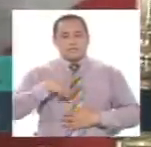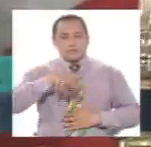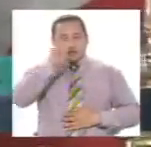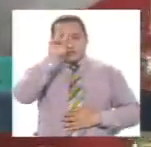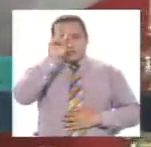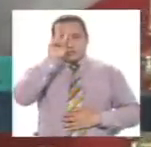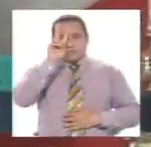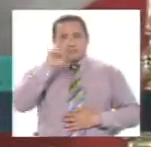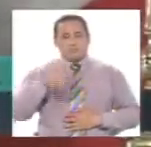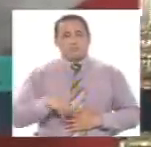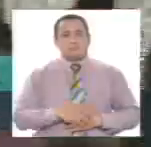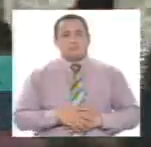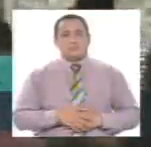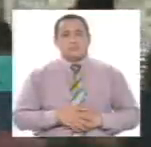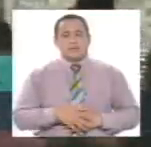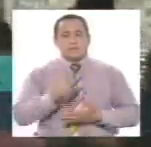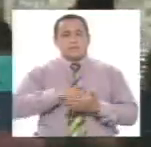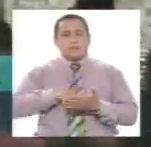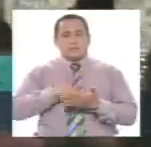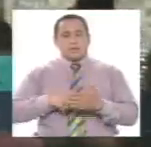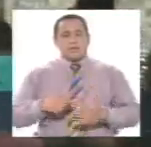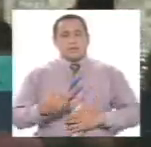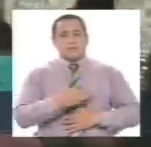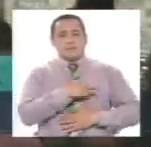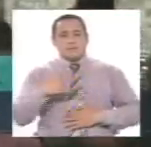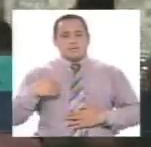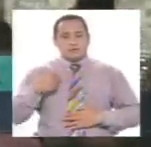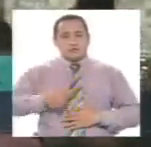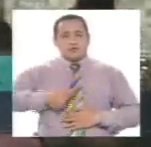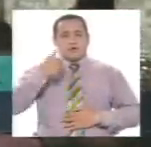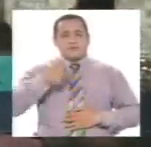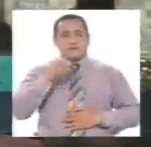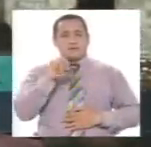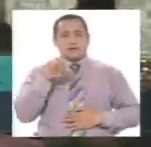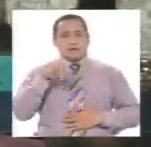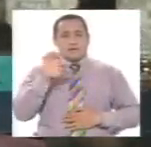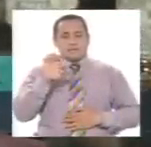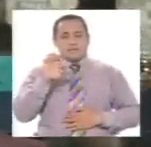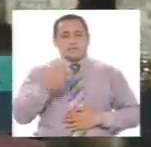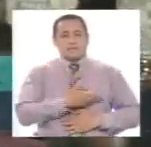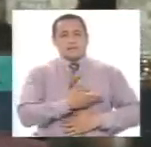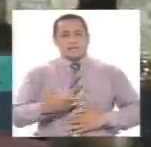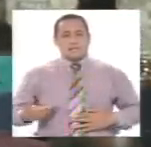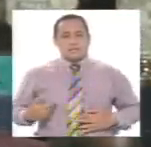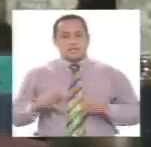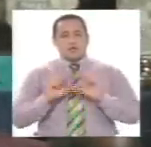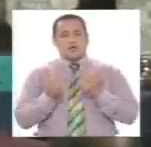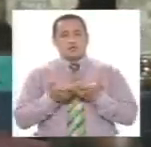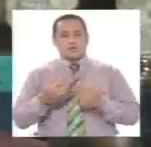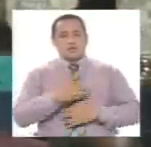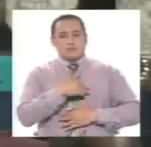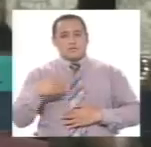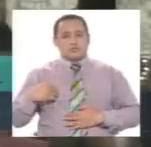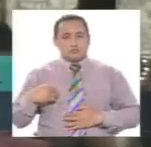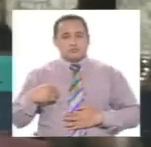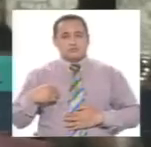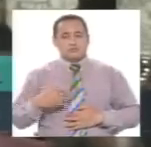de la República. Rúbrica René Cornejo Díaz, presidente del Consejo de Ministros.